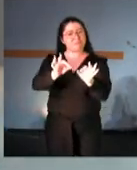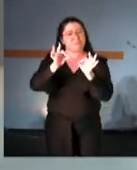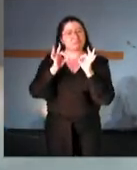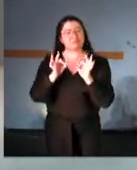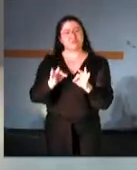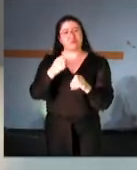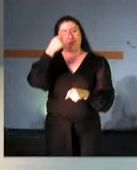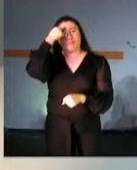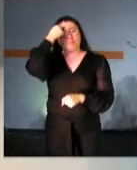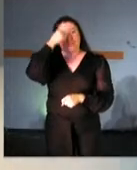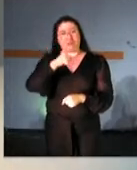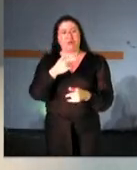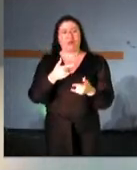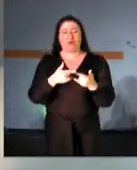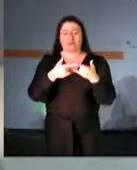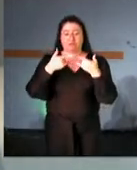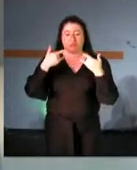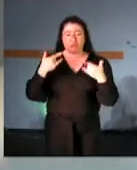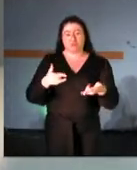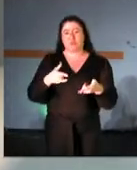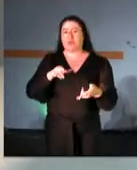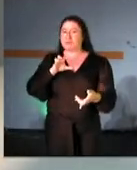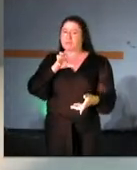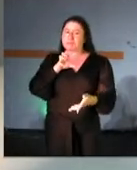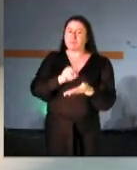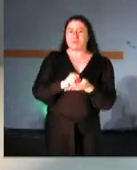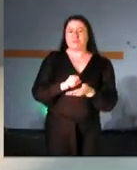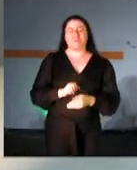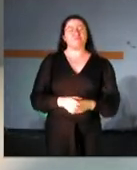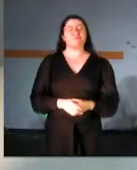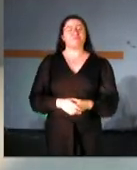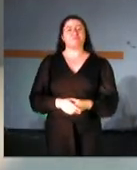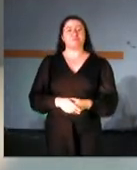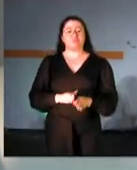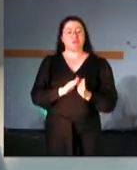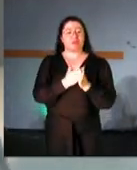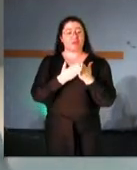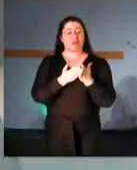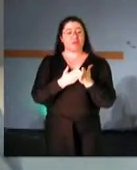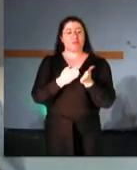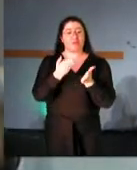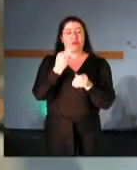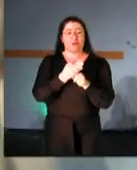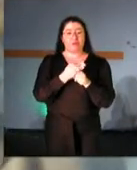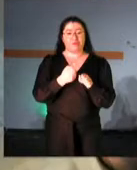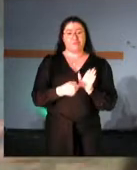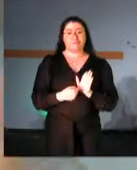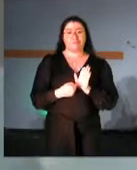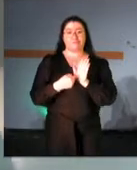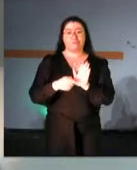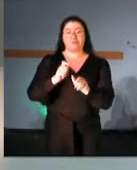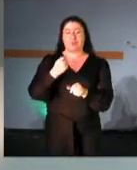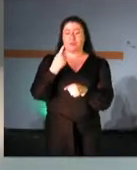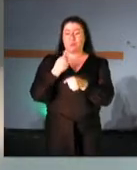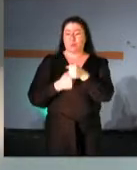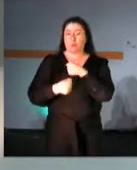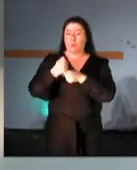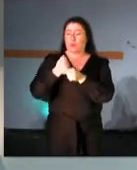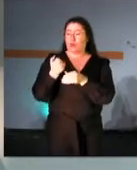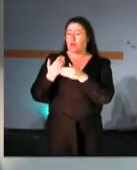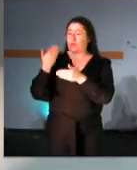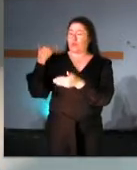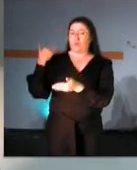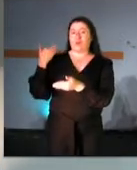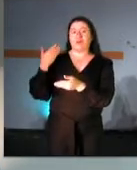historia. Y el libro que vamos a presentar hoy es una cronología del último año de la lucha